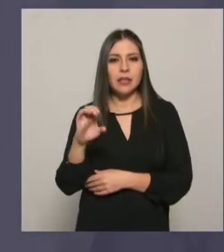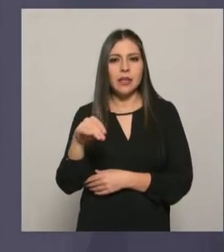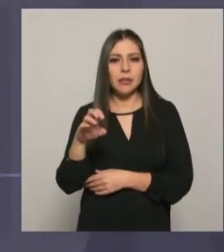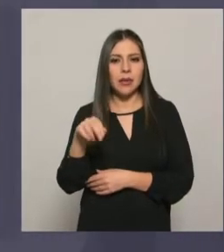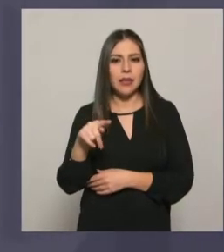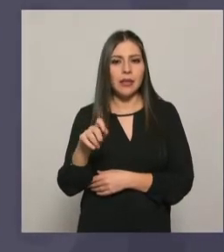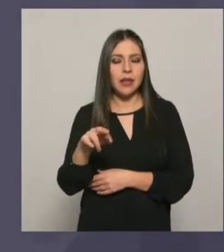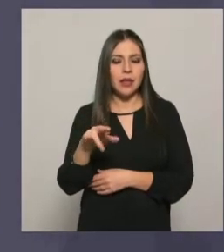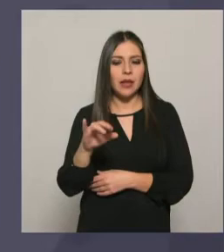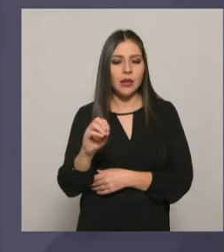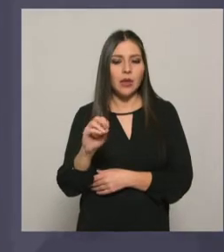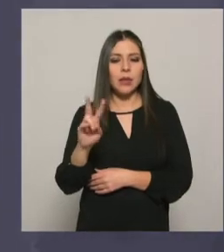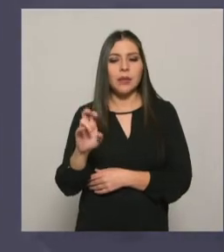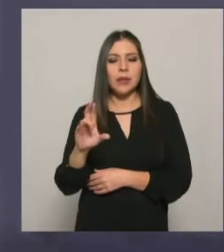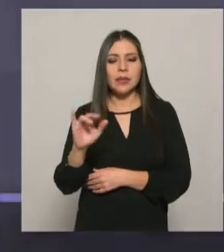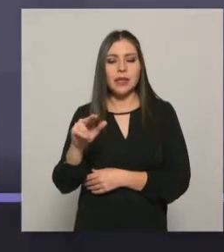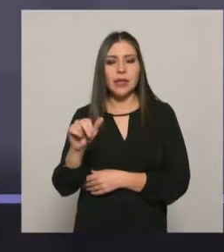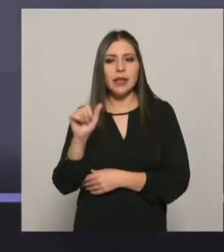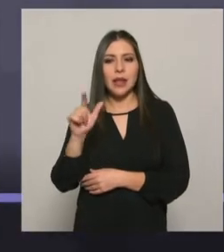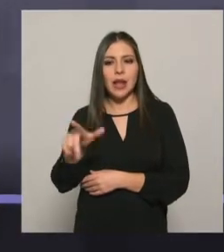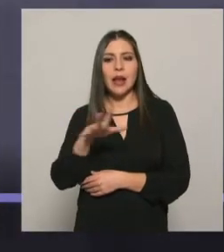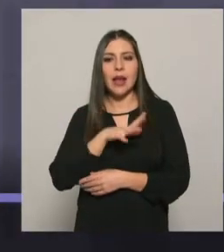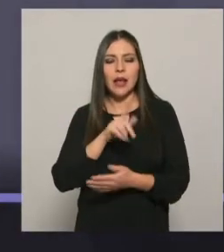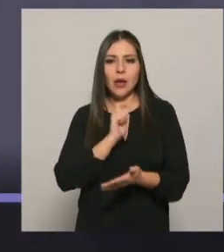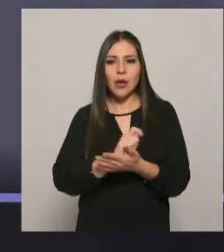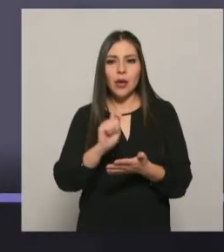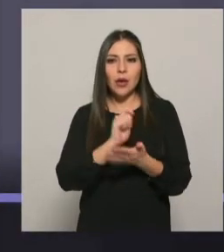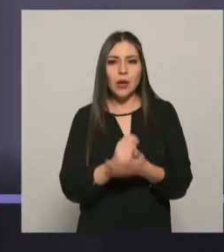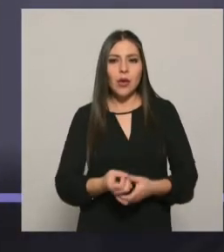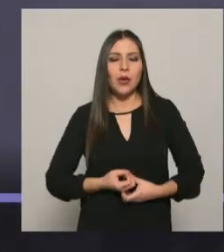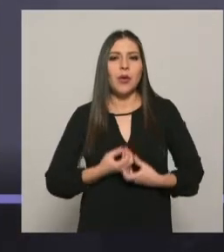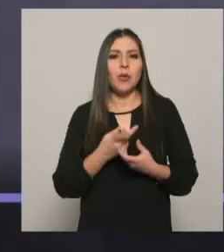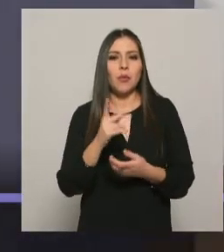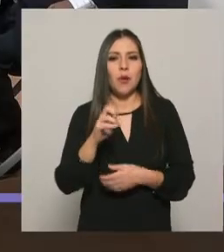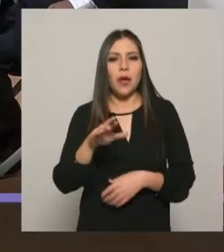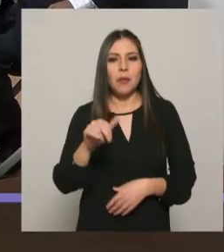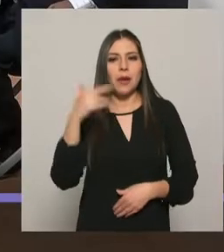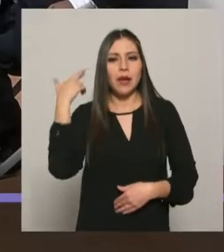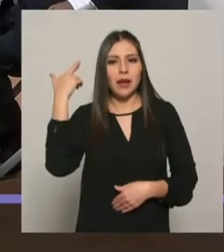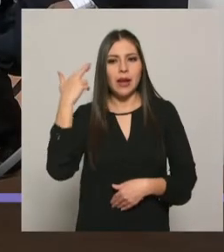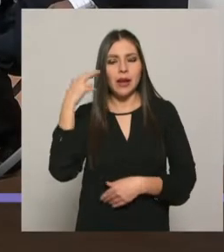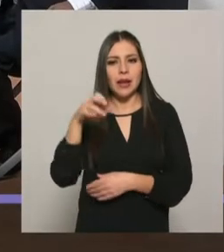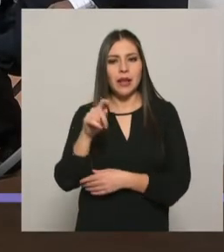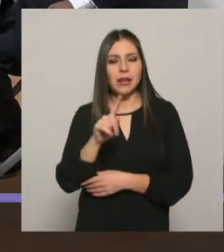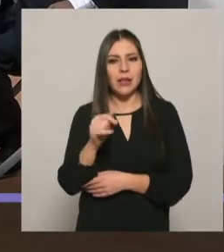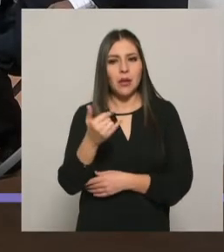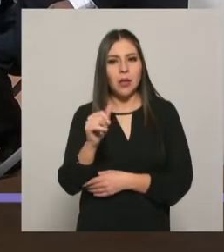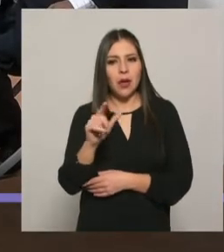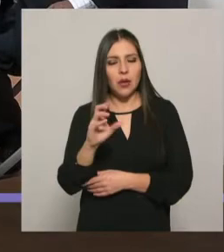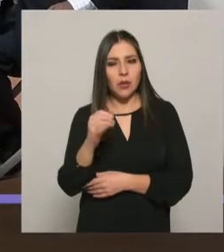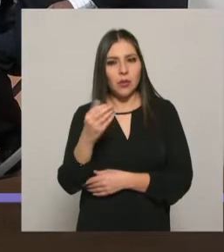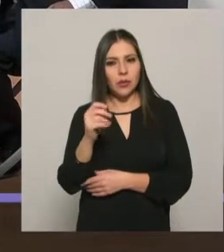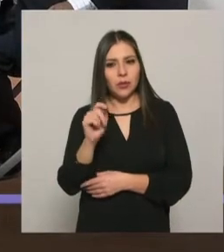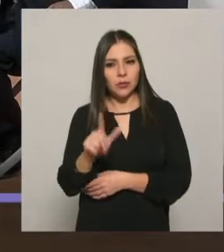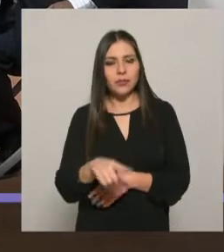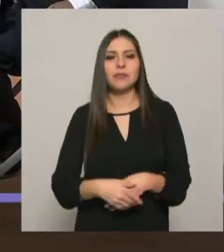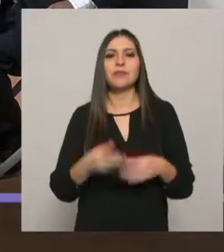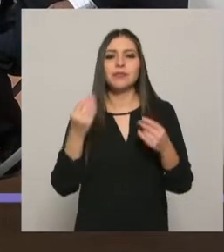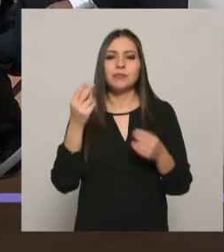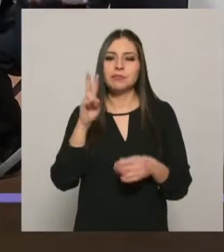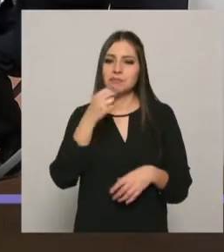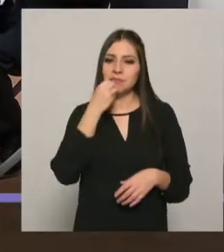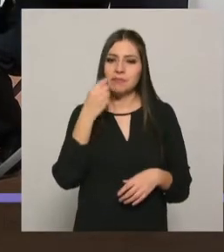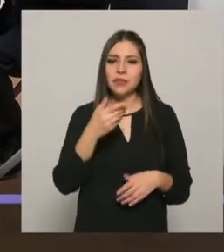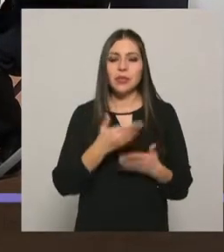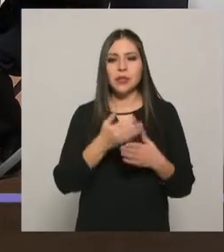Juan Tilhuacán, que además incluyen poemas del rey Netzahualcóyotl. De verdad, qué impresionante. Pues hemos llegado a la recta final de este programa.